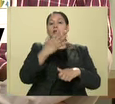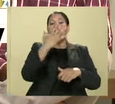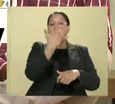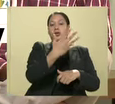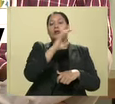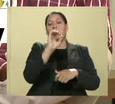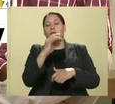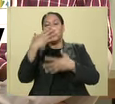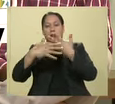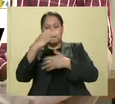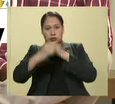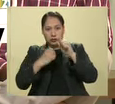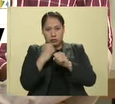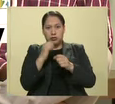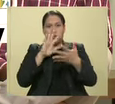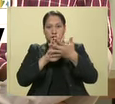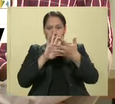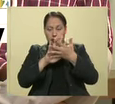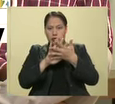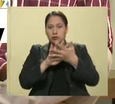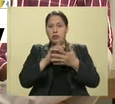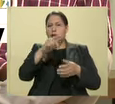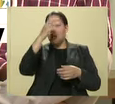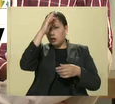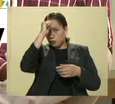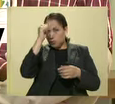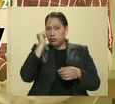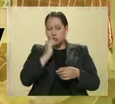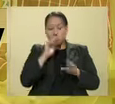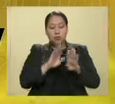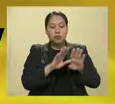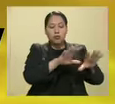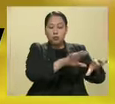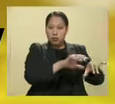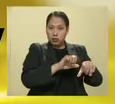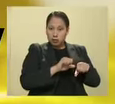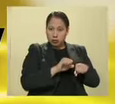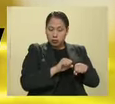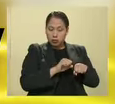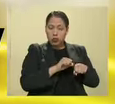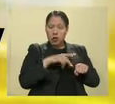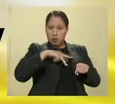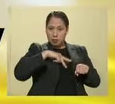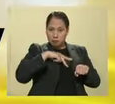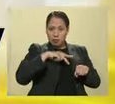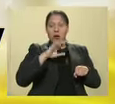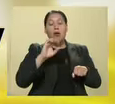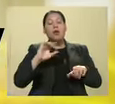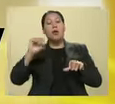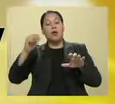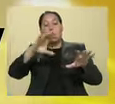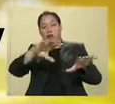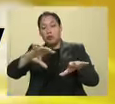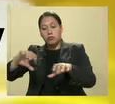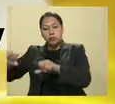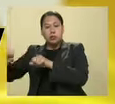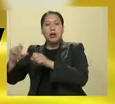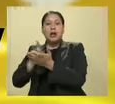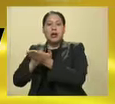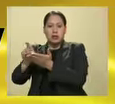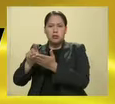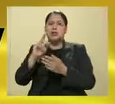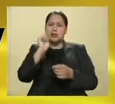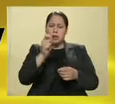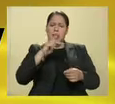de prisión. Recordemos que hay custodia de hecho y custodia de derecho. La custodia de hecho es cuando tú cuidas a un